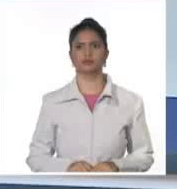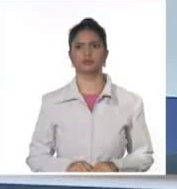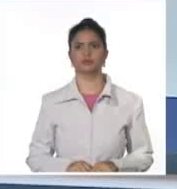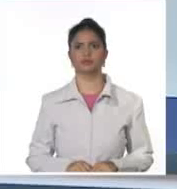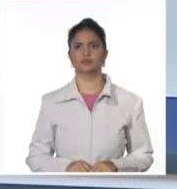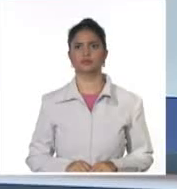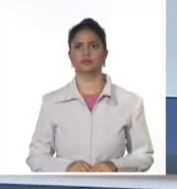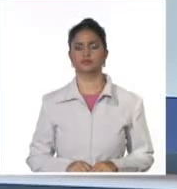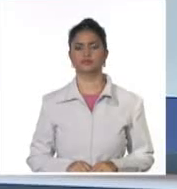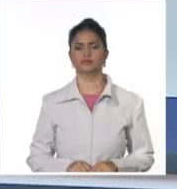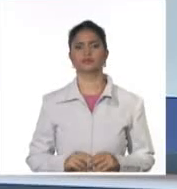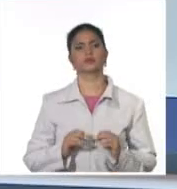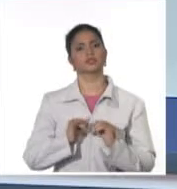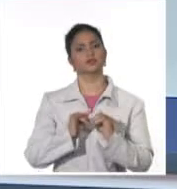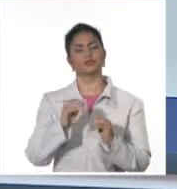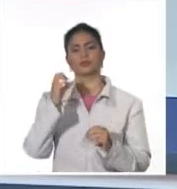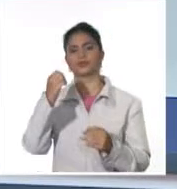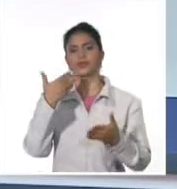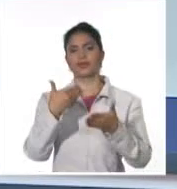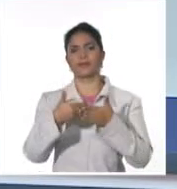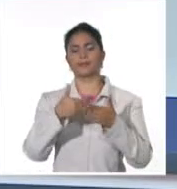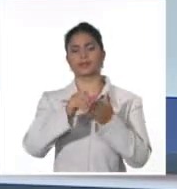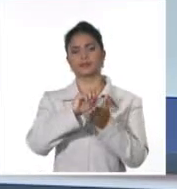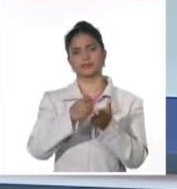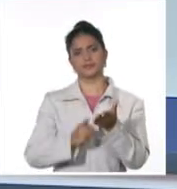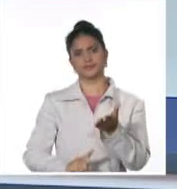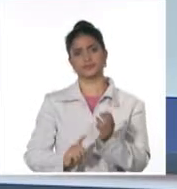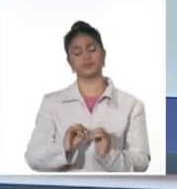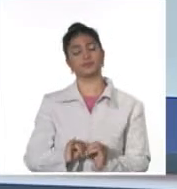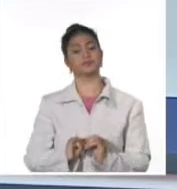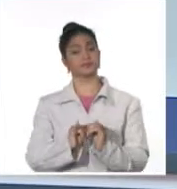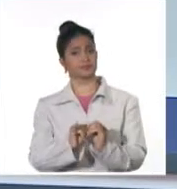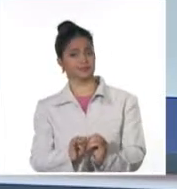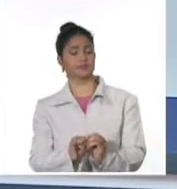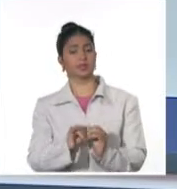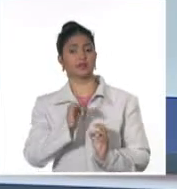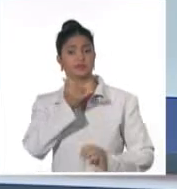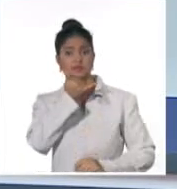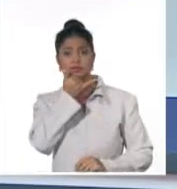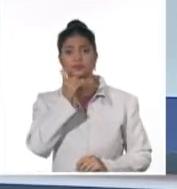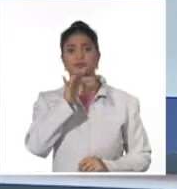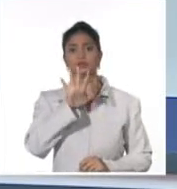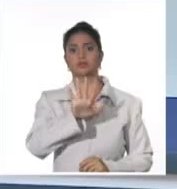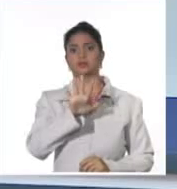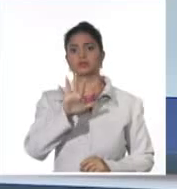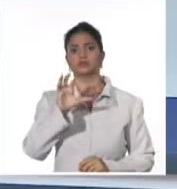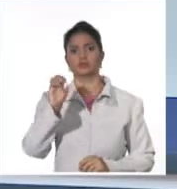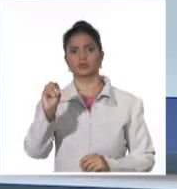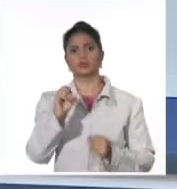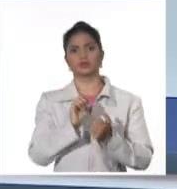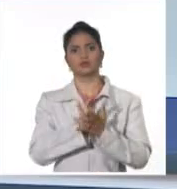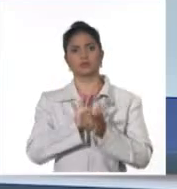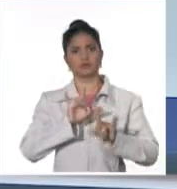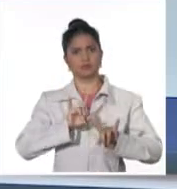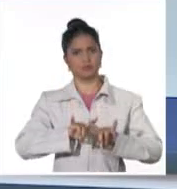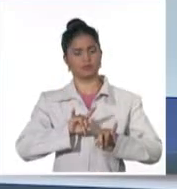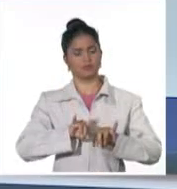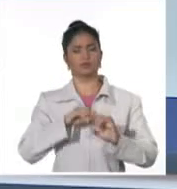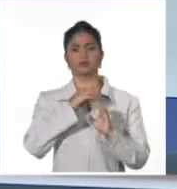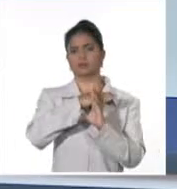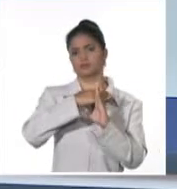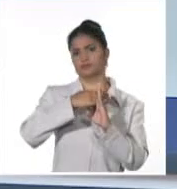Para esta jornada, la Unión Eléctrica estima una afectación por déficit de capacidad de generación de 550 megawatts para el horario del